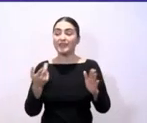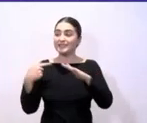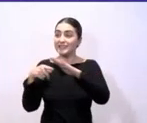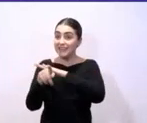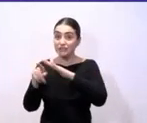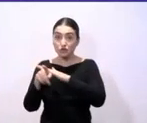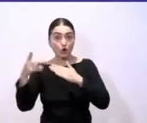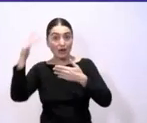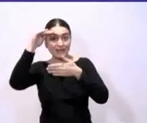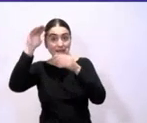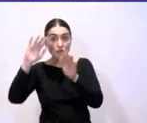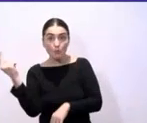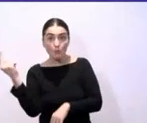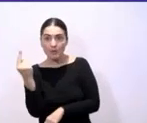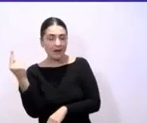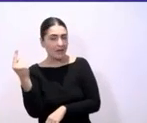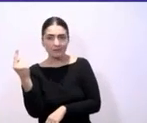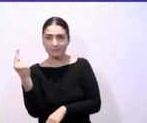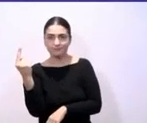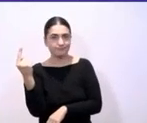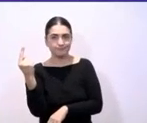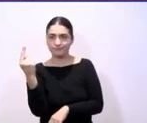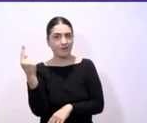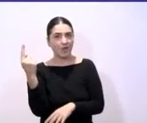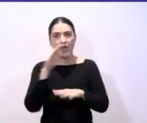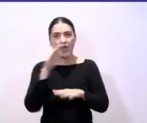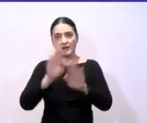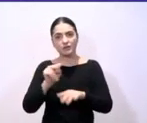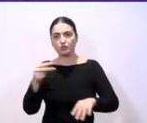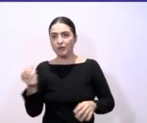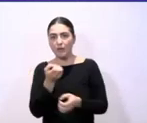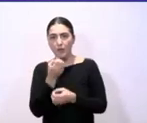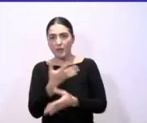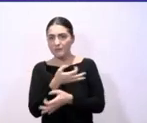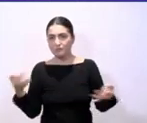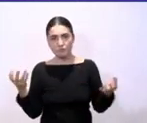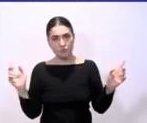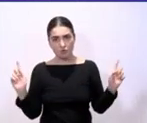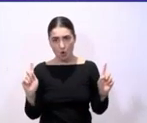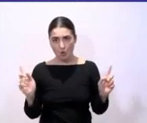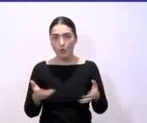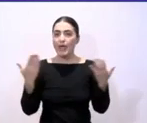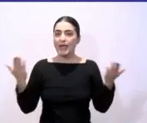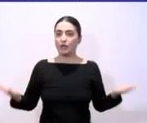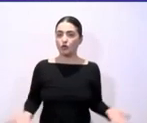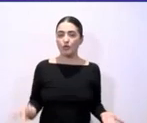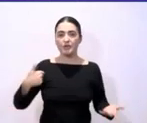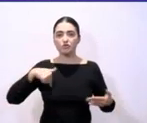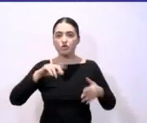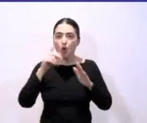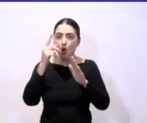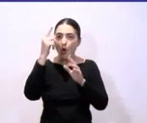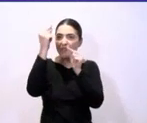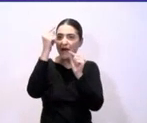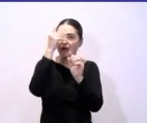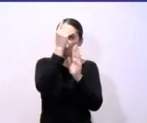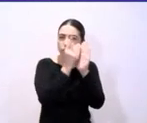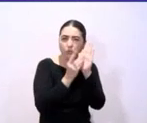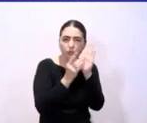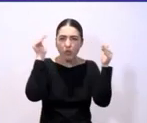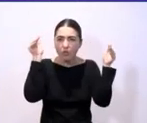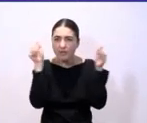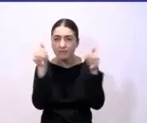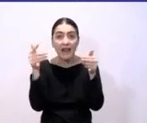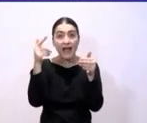atención primaria pues no es, desde luego, eficaz. No voy a centrarme en todos los datos que podríamos hablar de este verano y